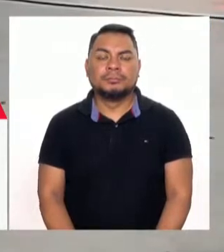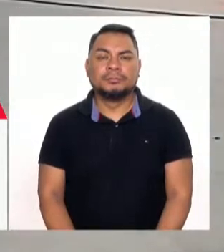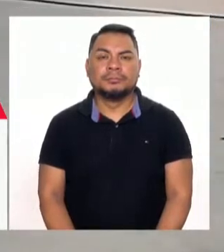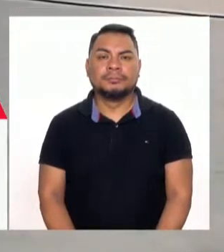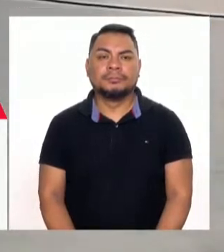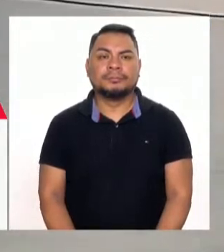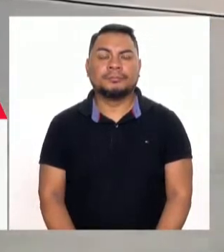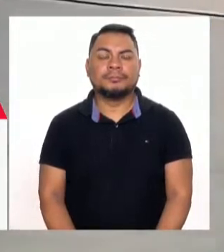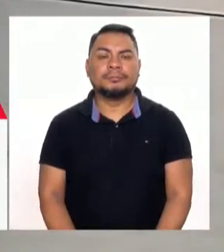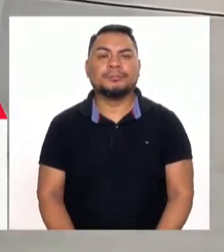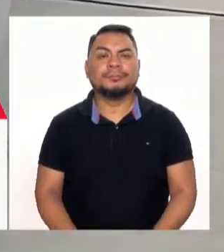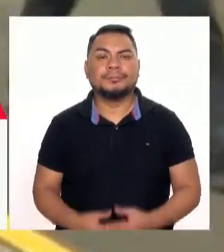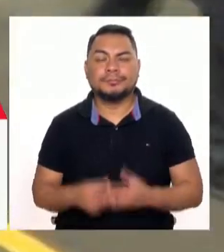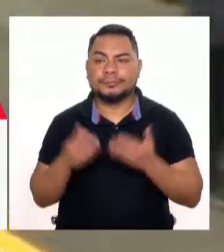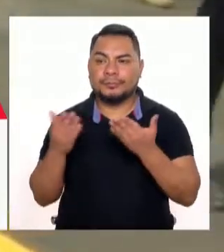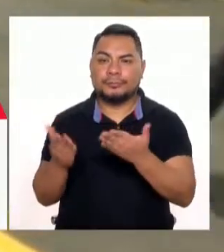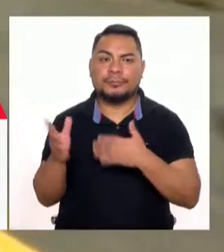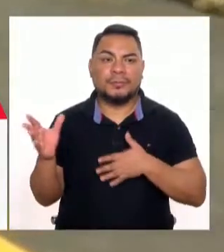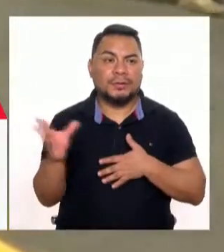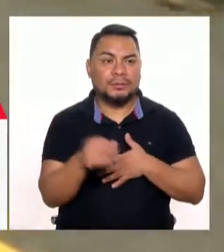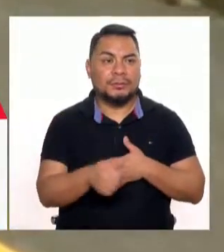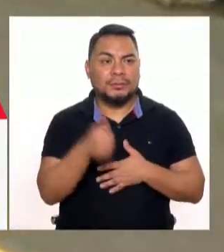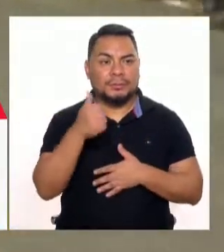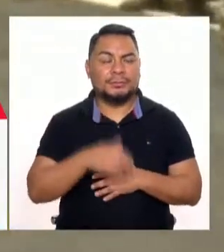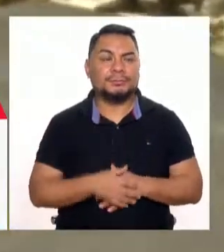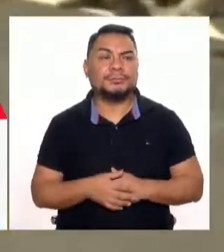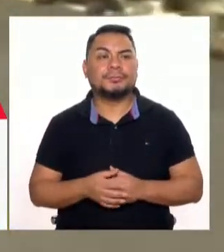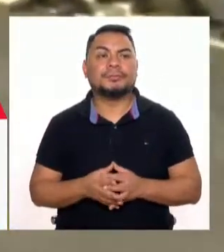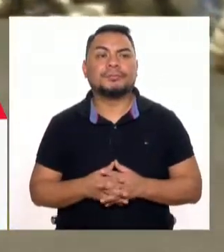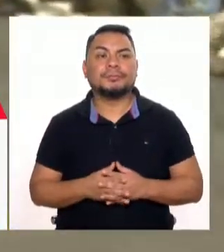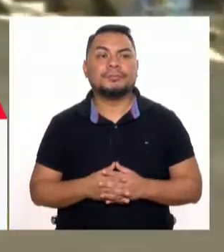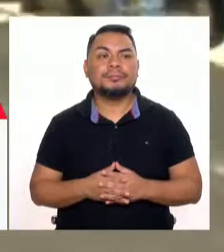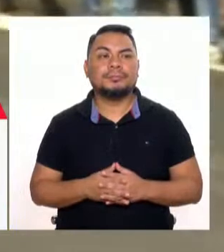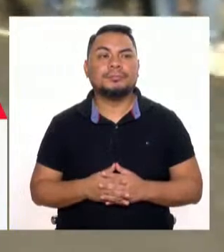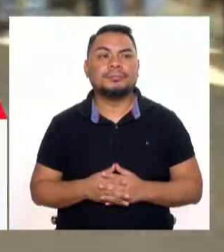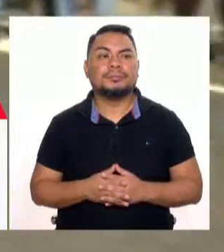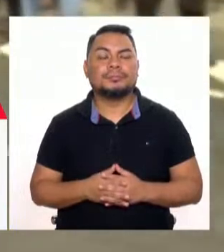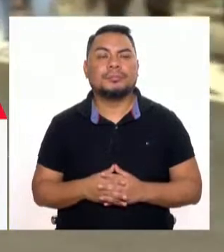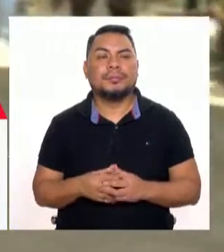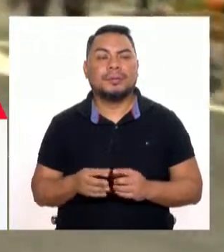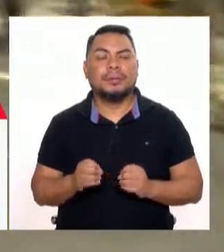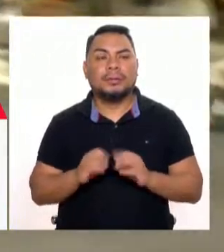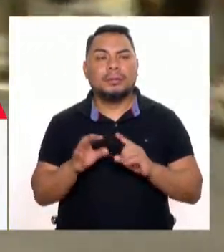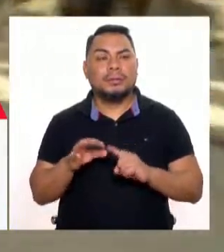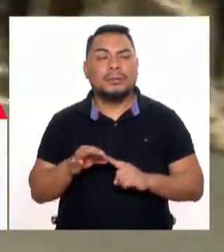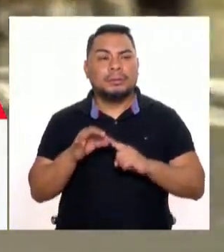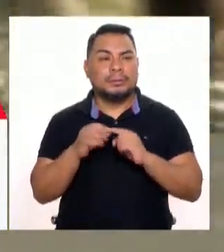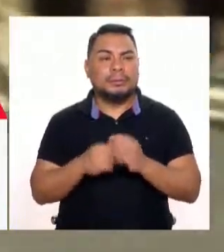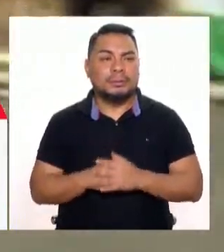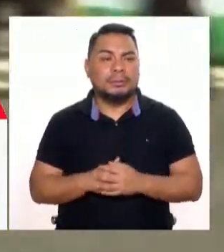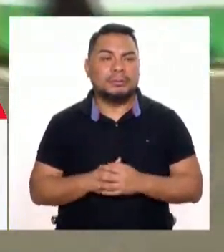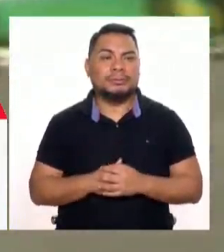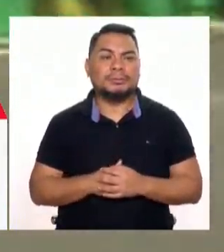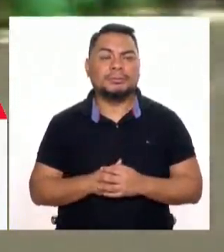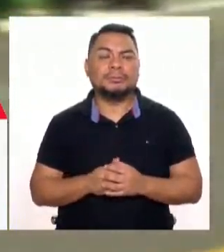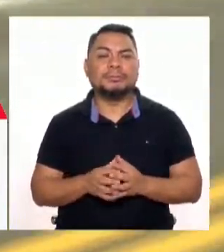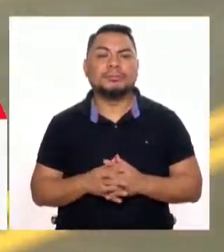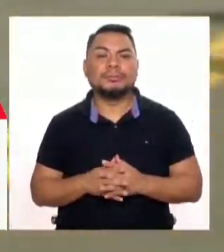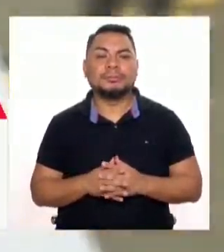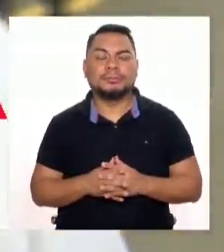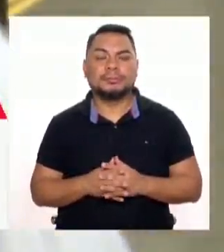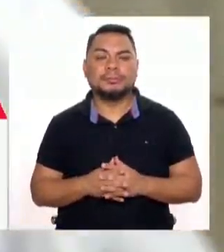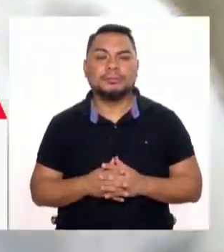a la congresista de la república en ese especial un momento un momento no no no no no solamente